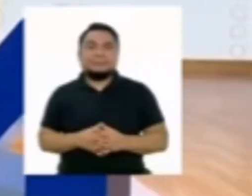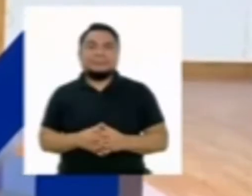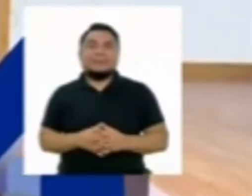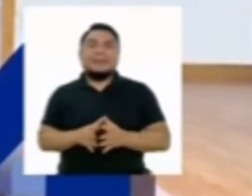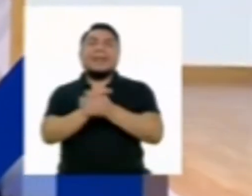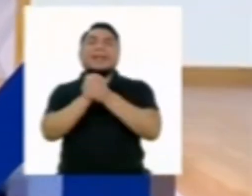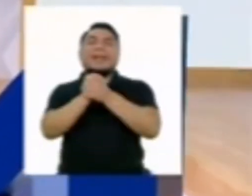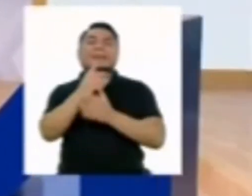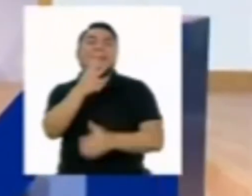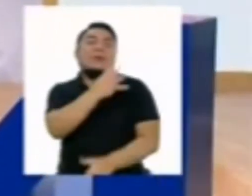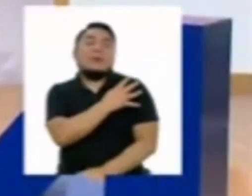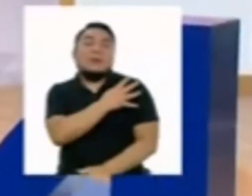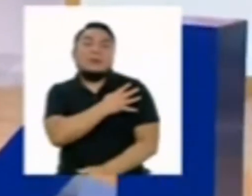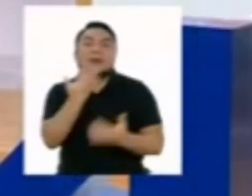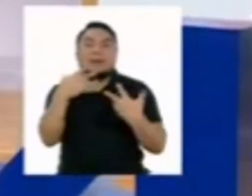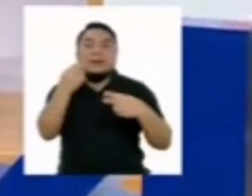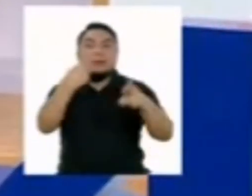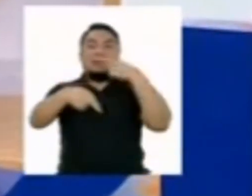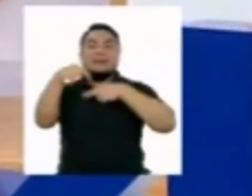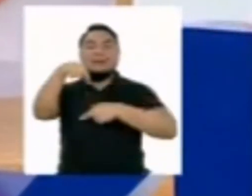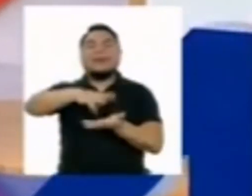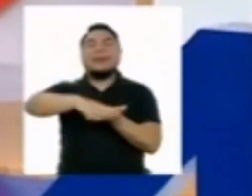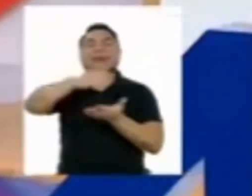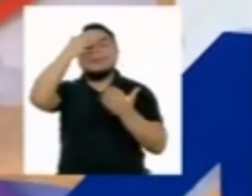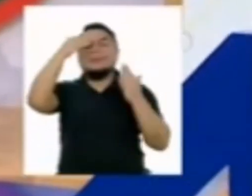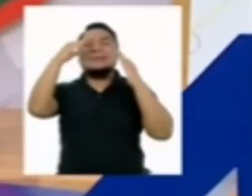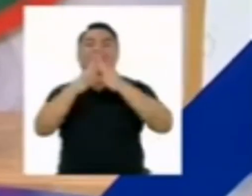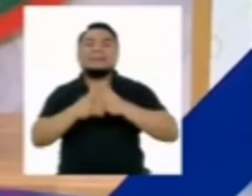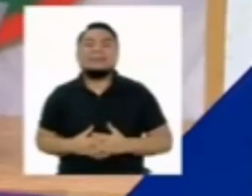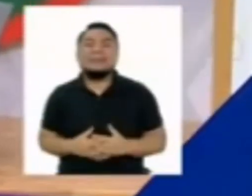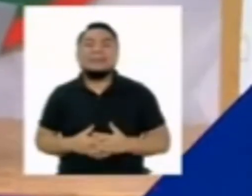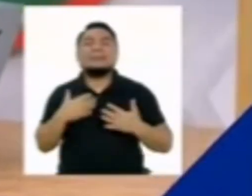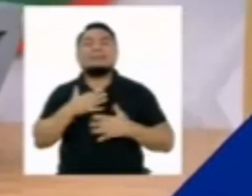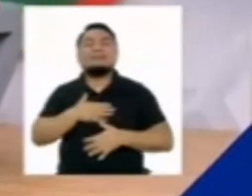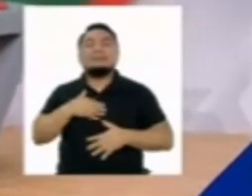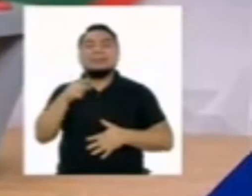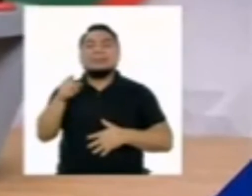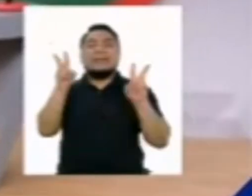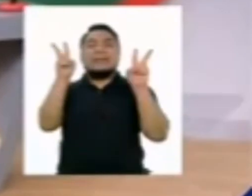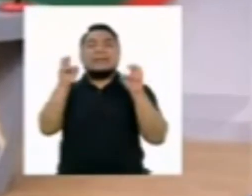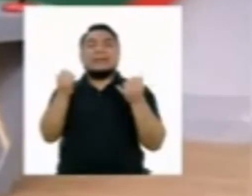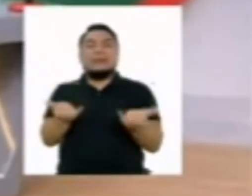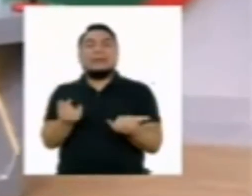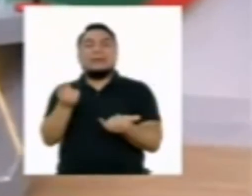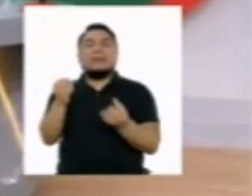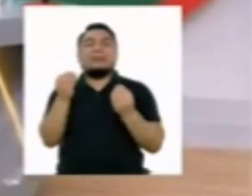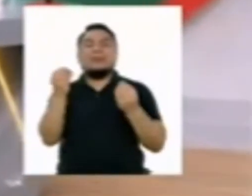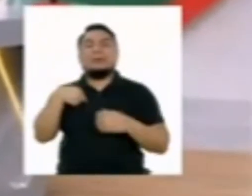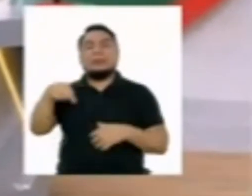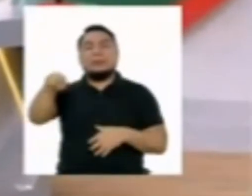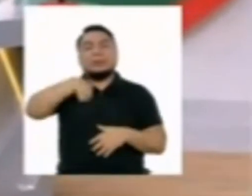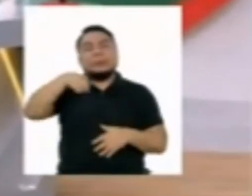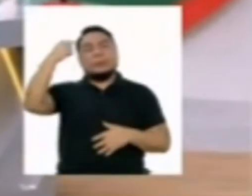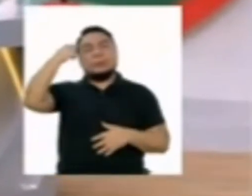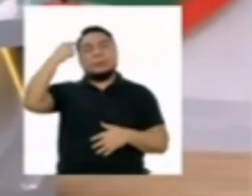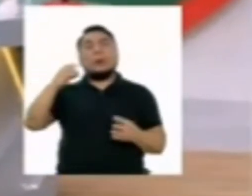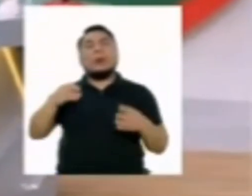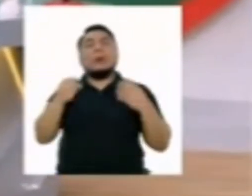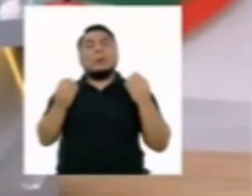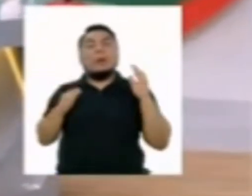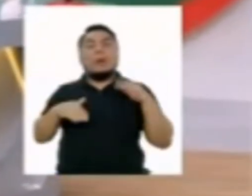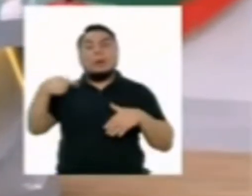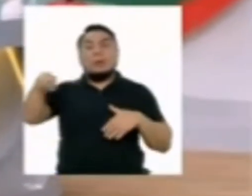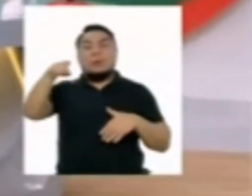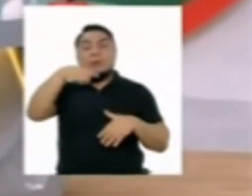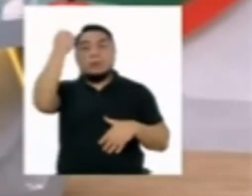Amigas y amigos de cuarto, estamos de vuelta en Aprendo en Casa. Me encanta el tema de hoy, porque me he puesto a pensar en cómo a veces